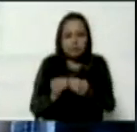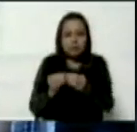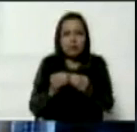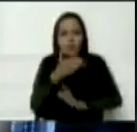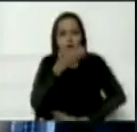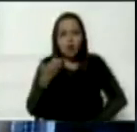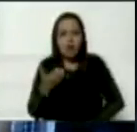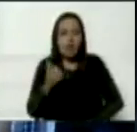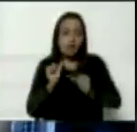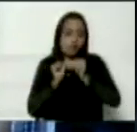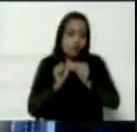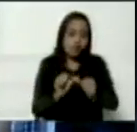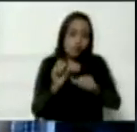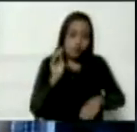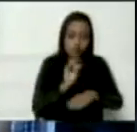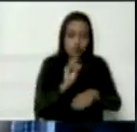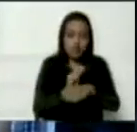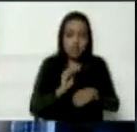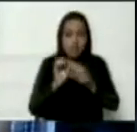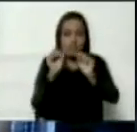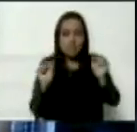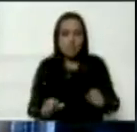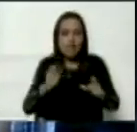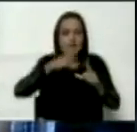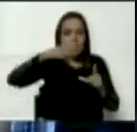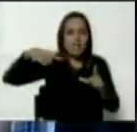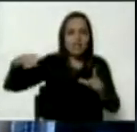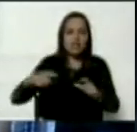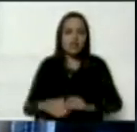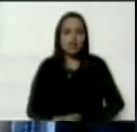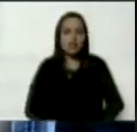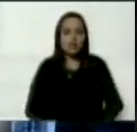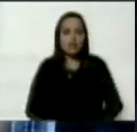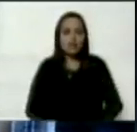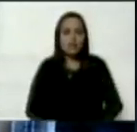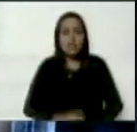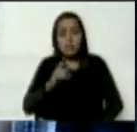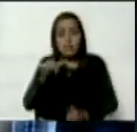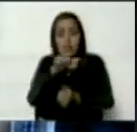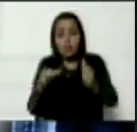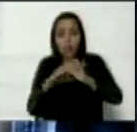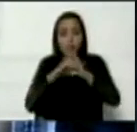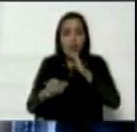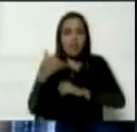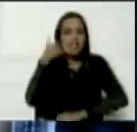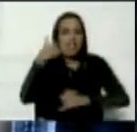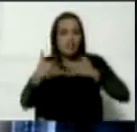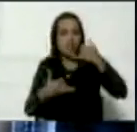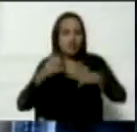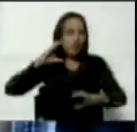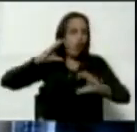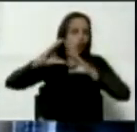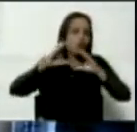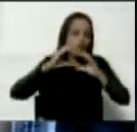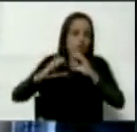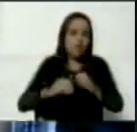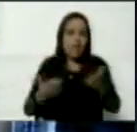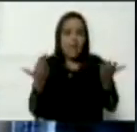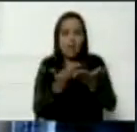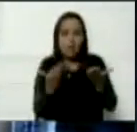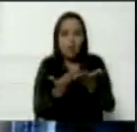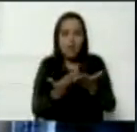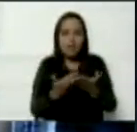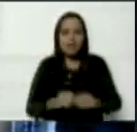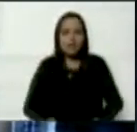y mantenimiento del sistema eléctrico, gas, agua, transporte público, telefónico, telecomunicaciones, escuelas,